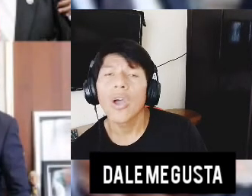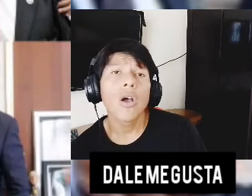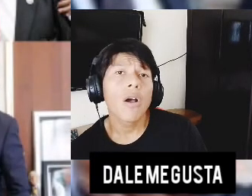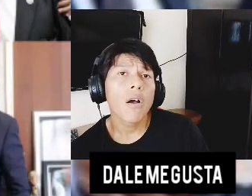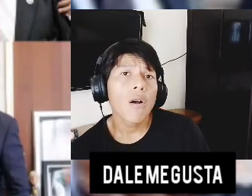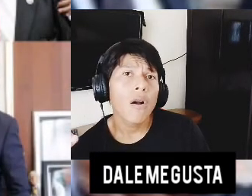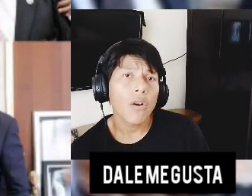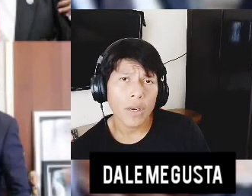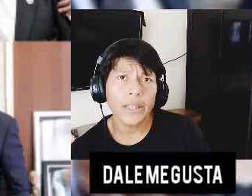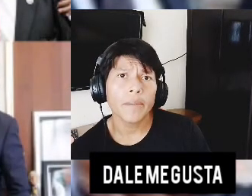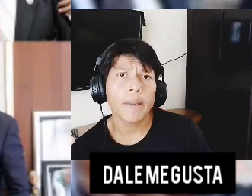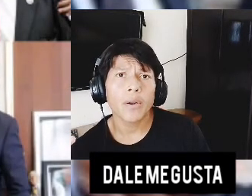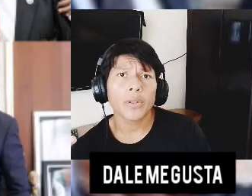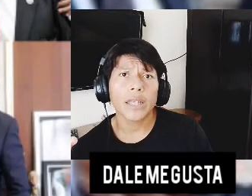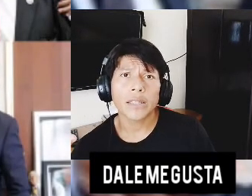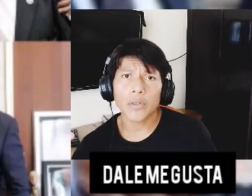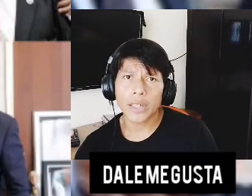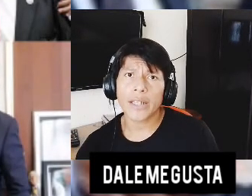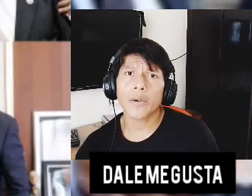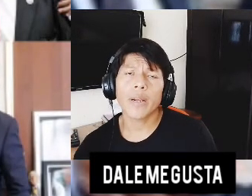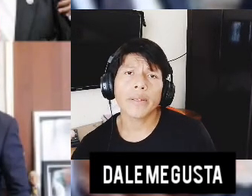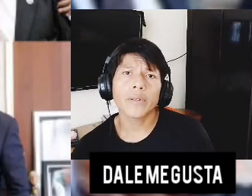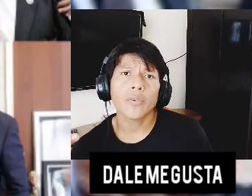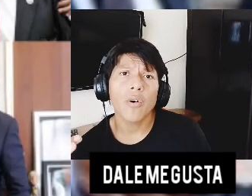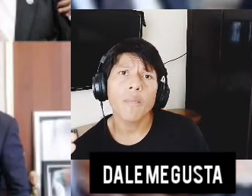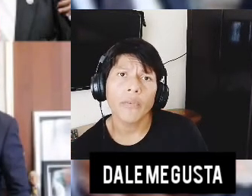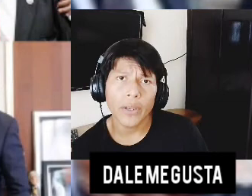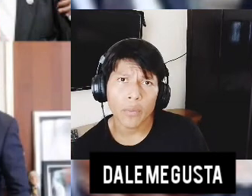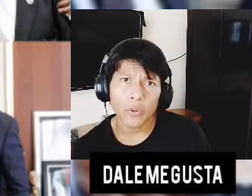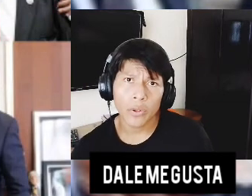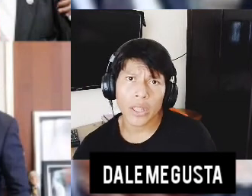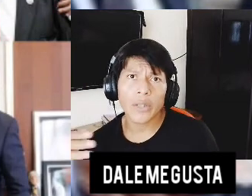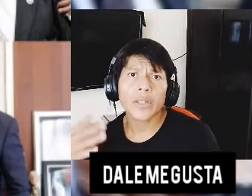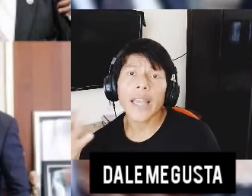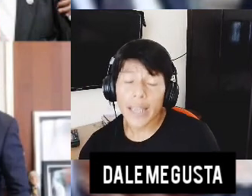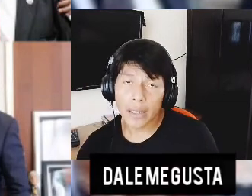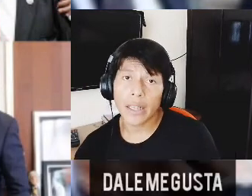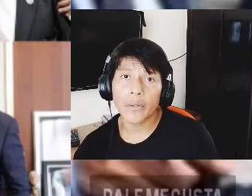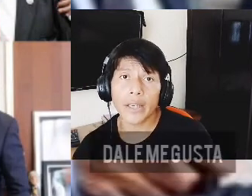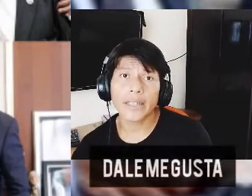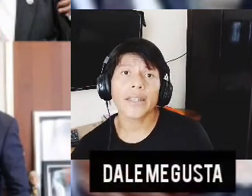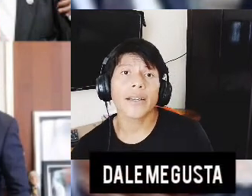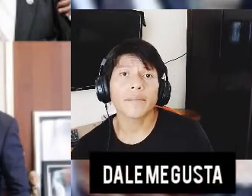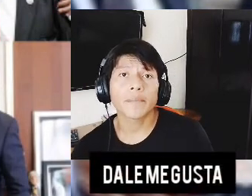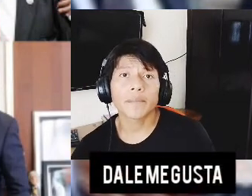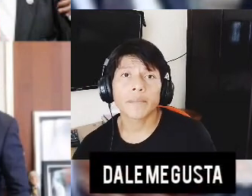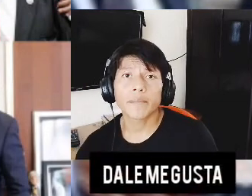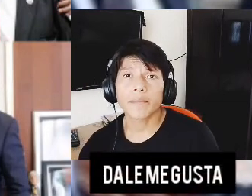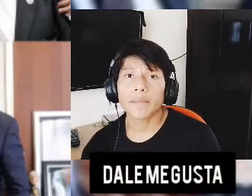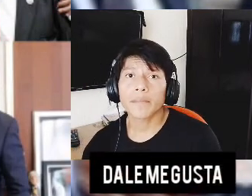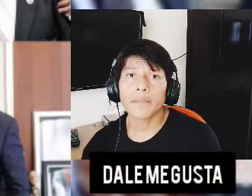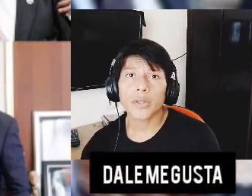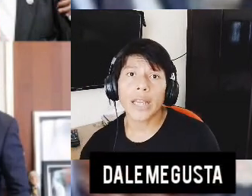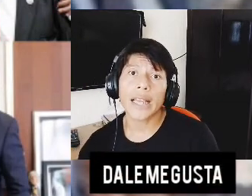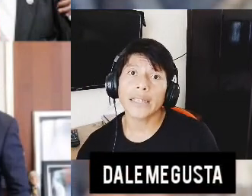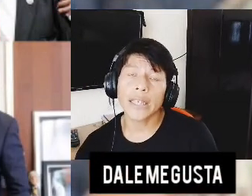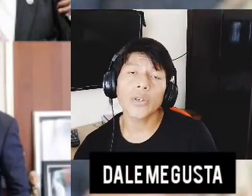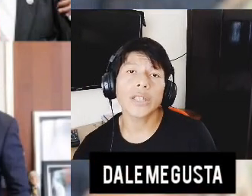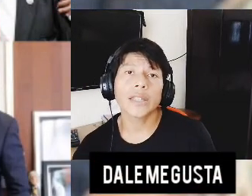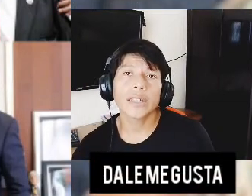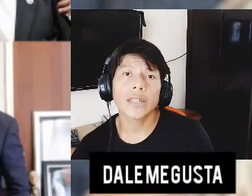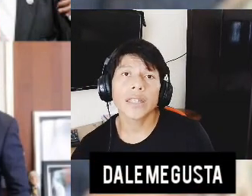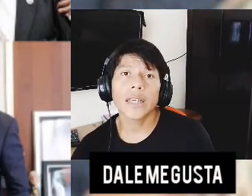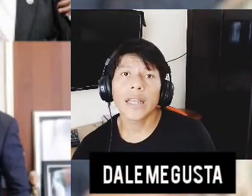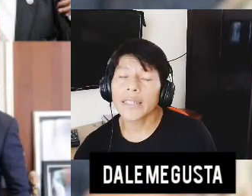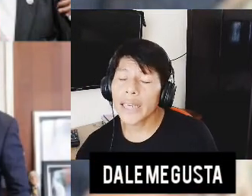Beltrones, con Lady Pelotas, con Sandra Cuevas, ¿no? Con Porfirio, con los Ledos, Ledo, etc. O sea,